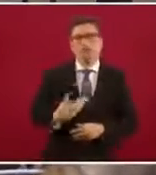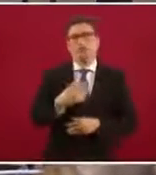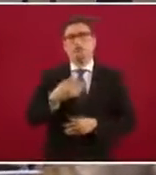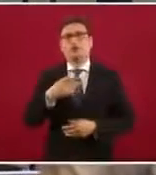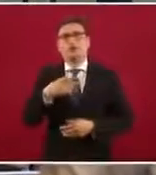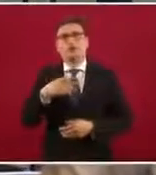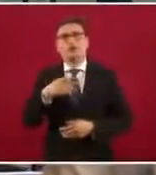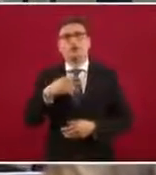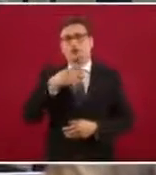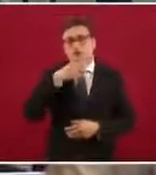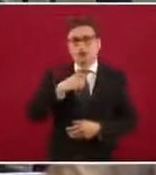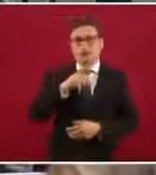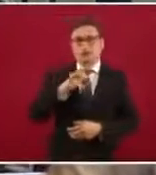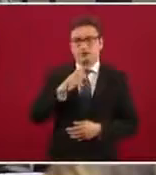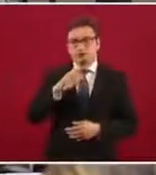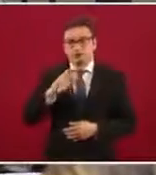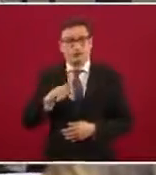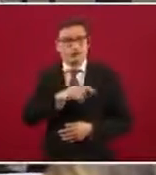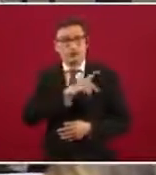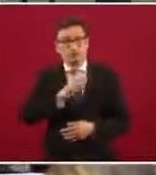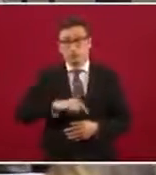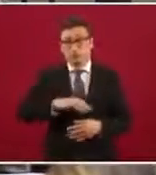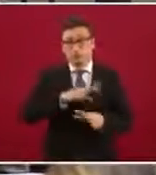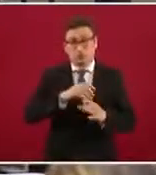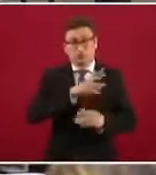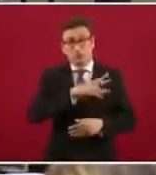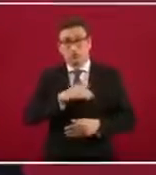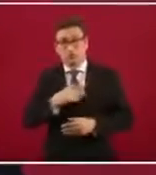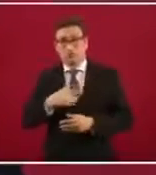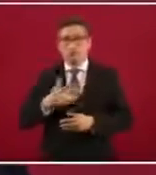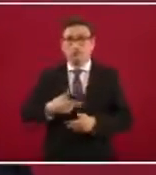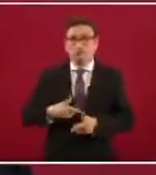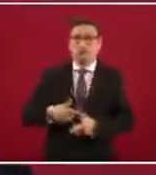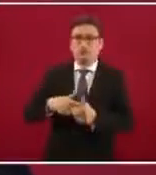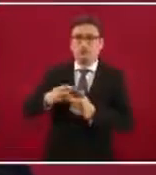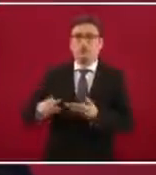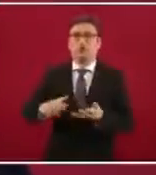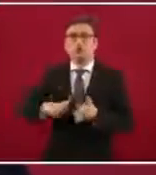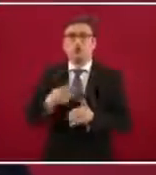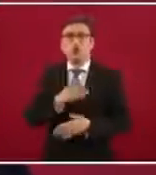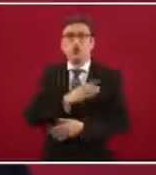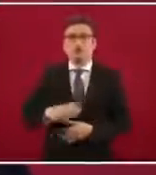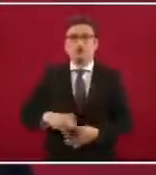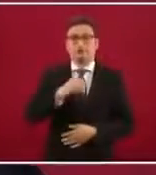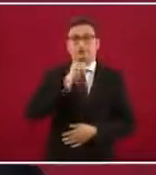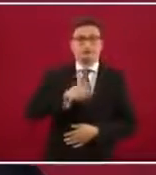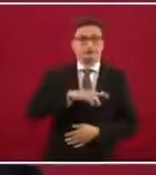Voy a luchar toda mi vida por mis ideales, pero ya no vuelvo a ser candidato a nada.